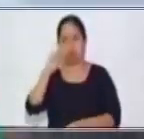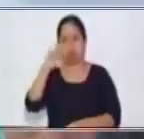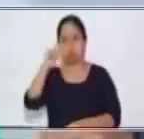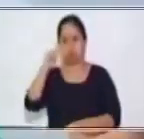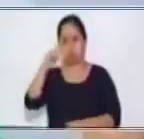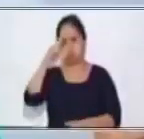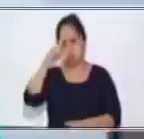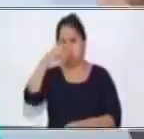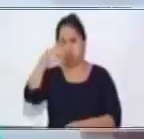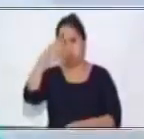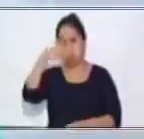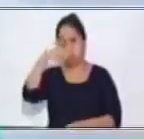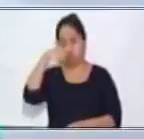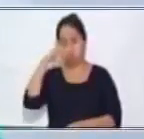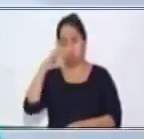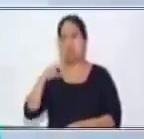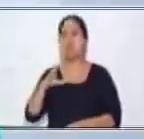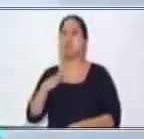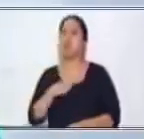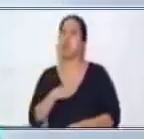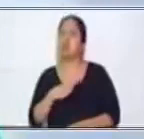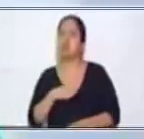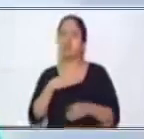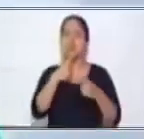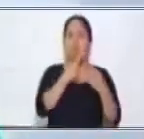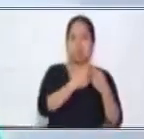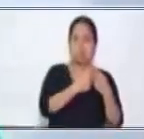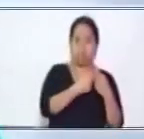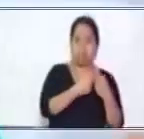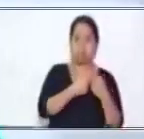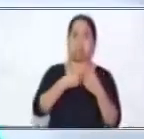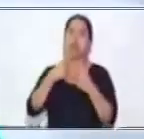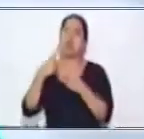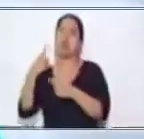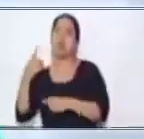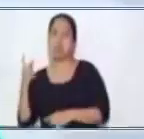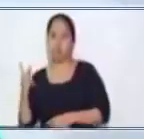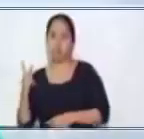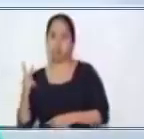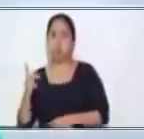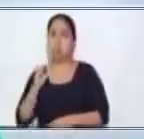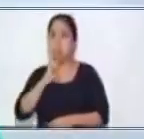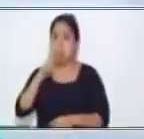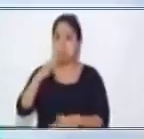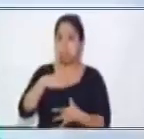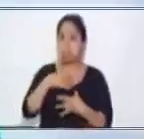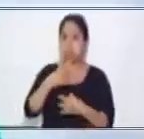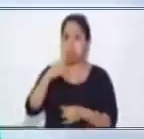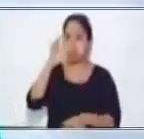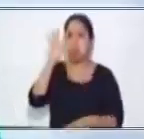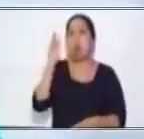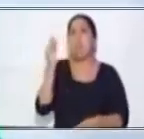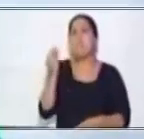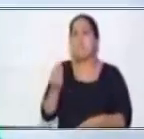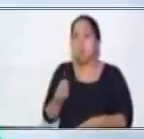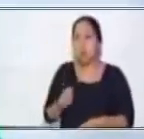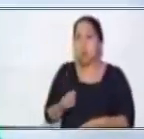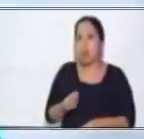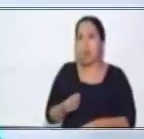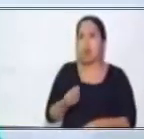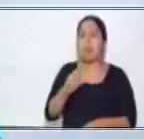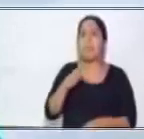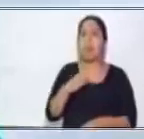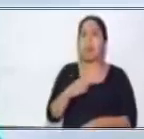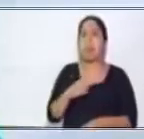lo que tenemos en y. Pero es muy interesante. ¿Por qué razón? Porque vamos a establecer varios